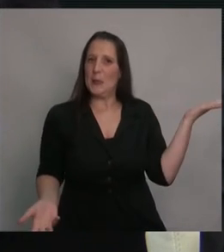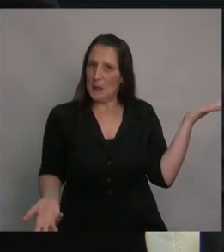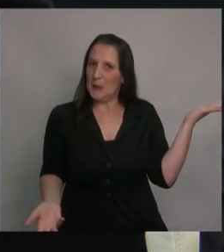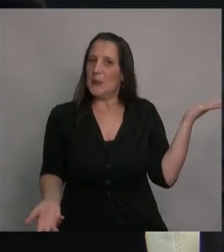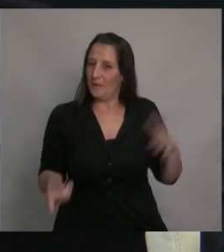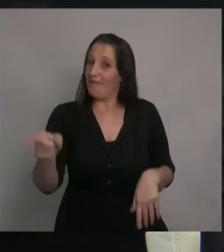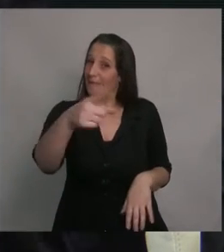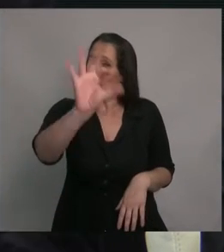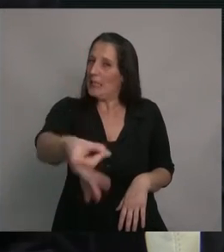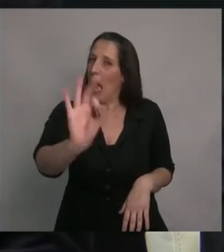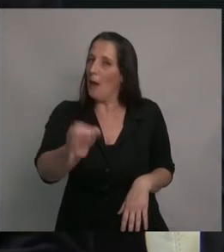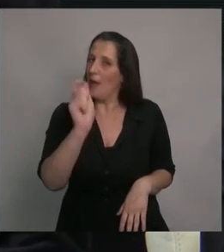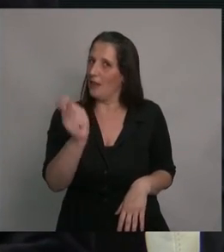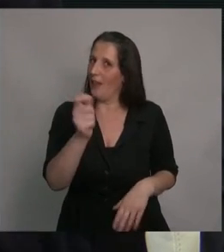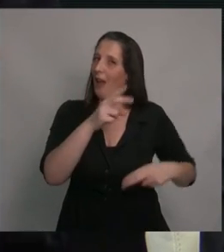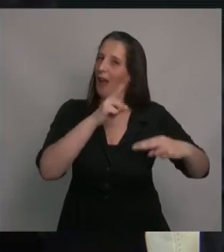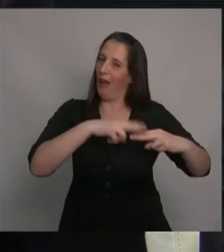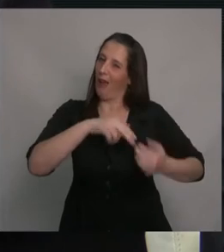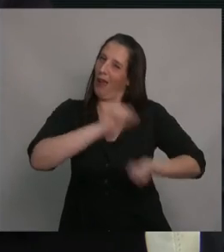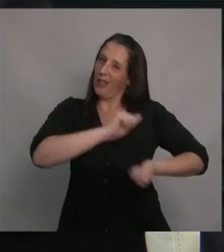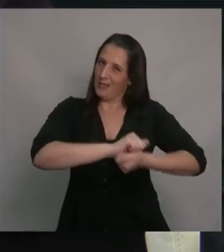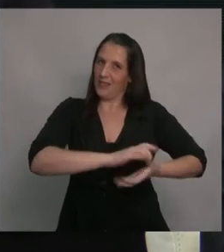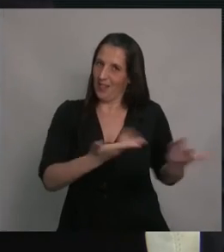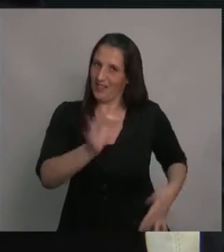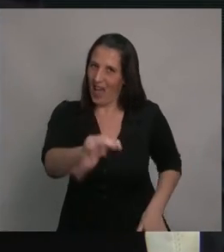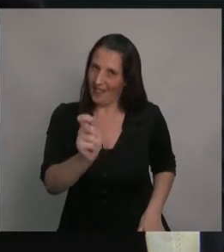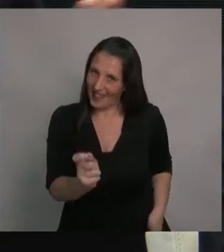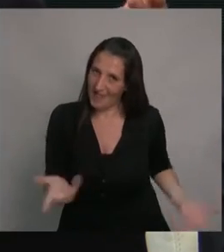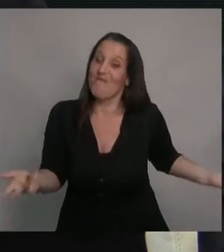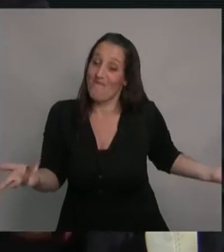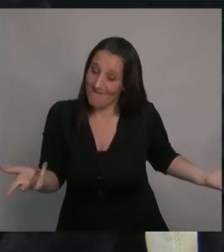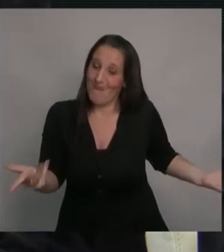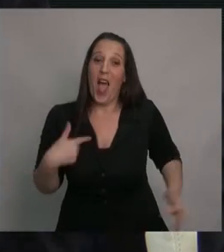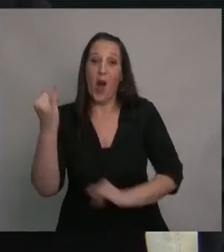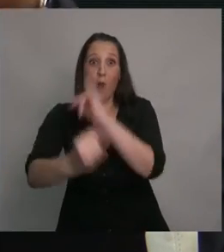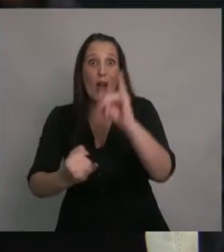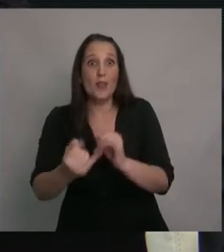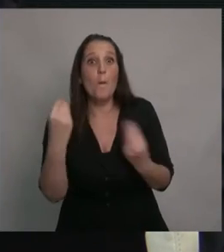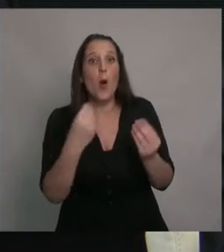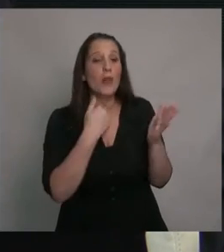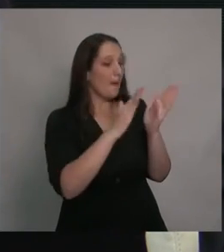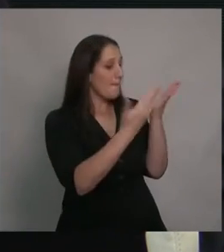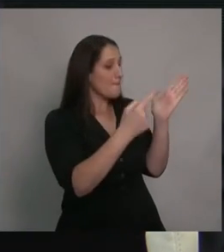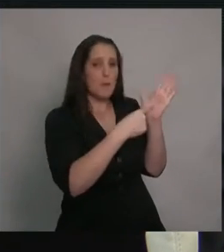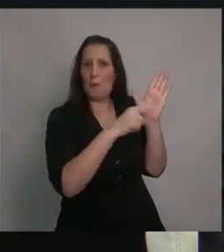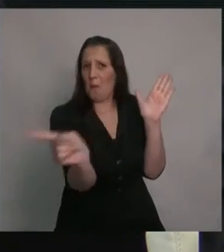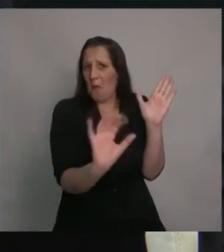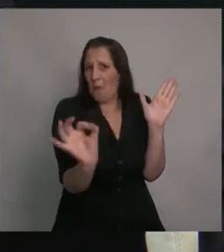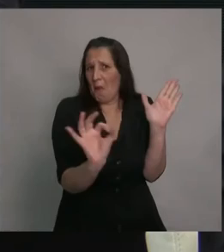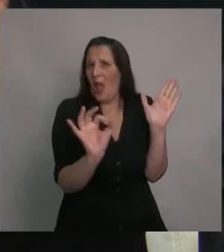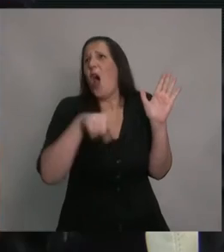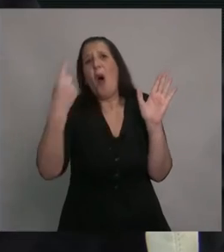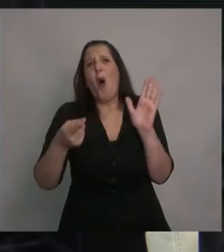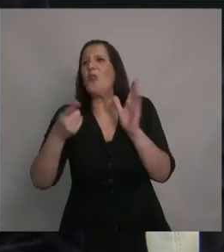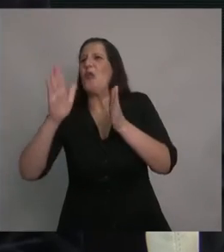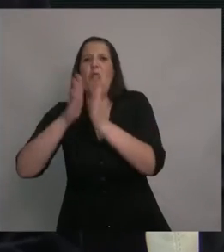intereses responden quienes lo editan. Y les cuento esto porque tampoco hablan, ni ese libro, ni ningún otro, ni los